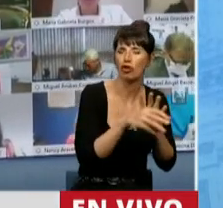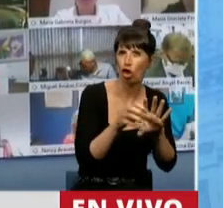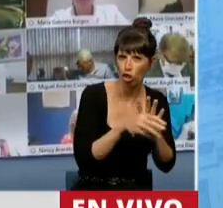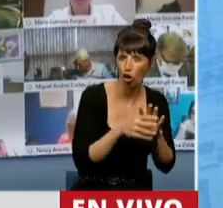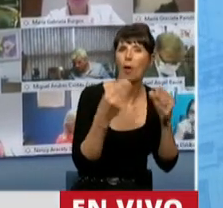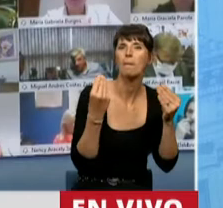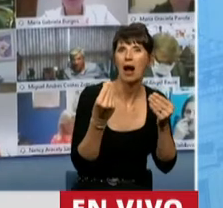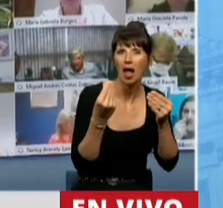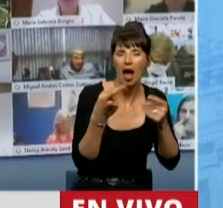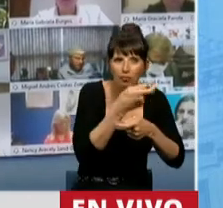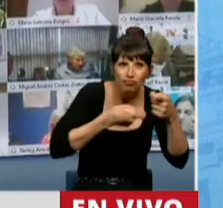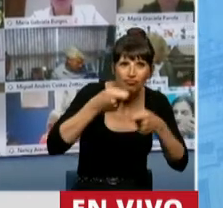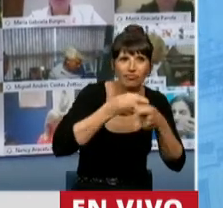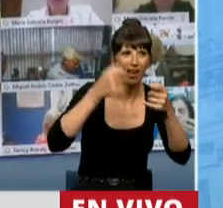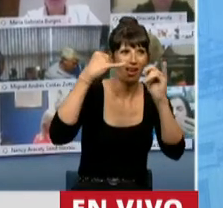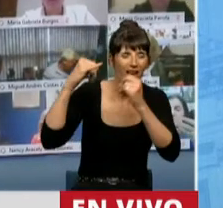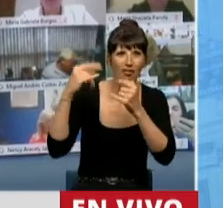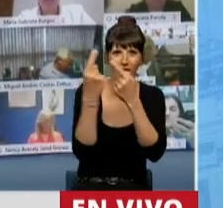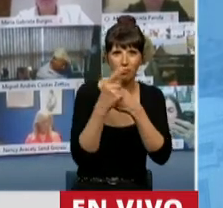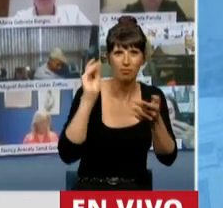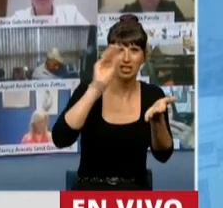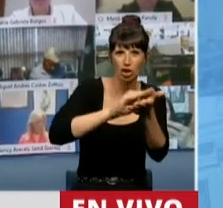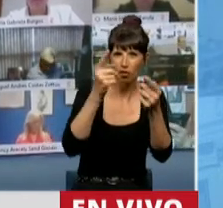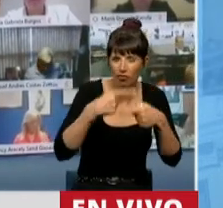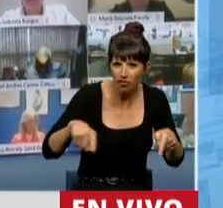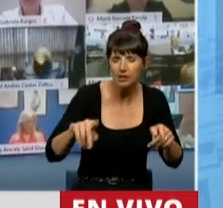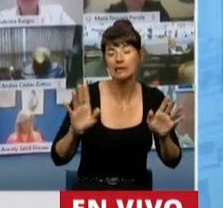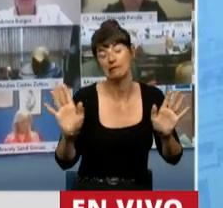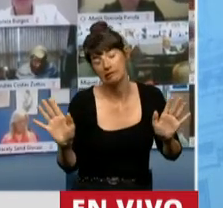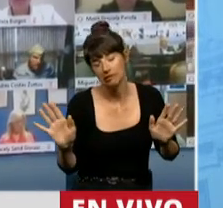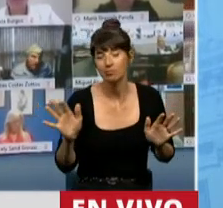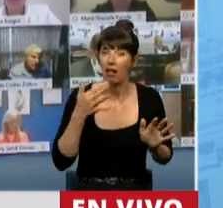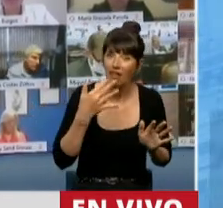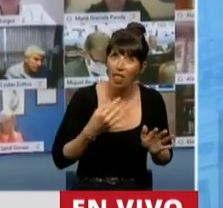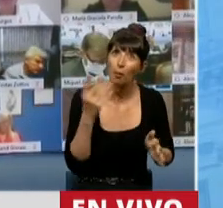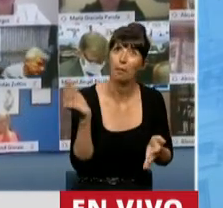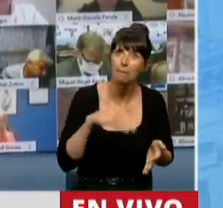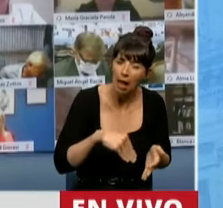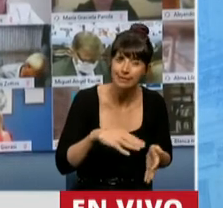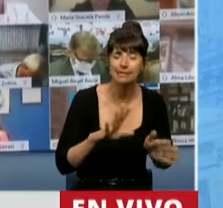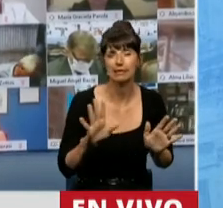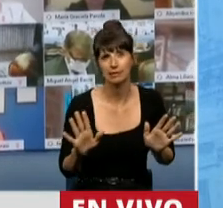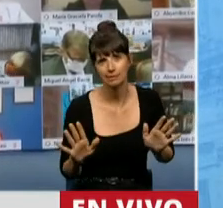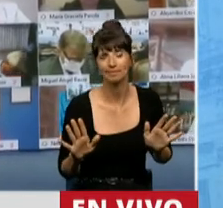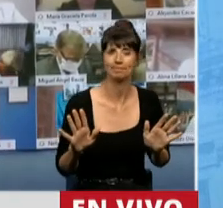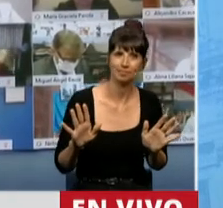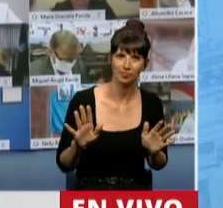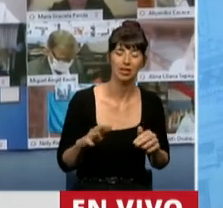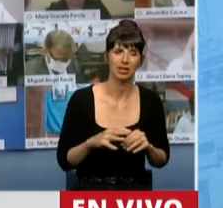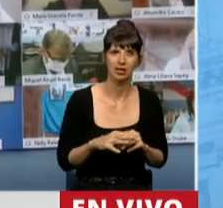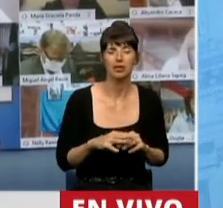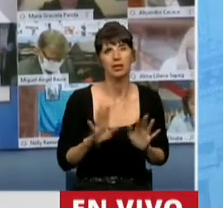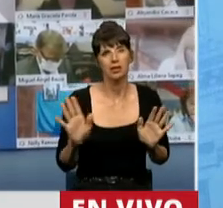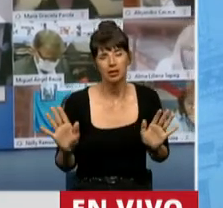tantos y conocemos la historia de todos. Pero bueno, allí está. Hay una